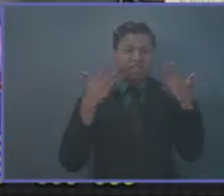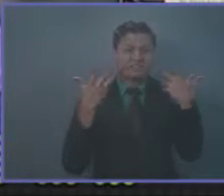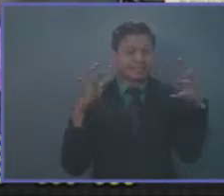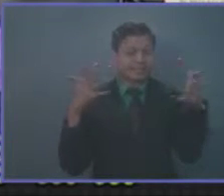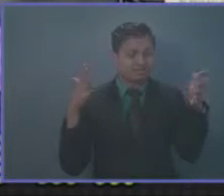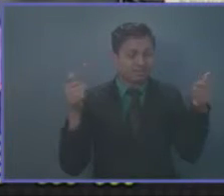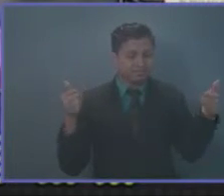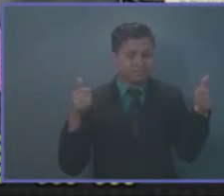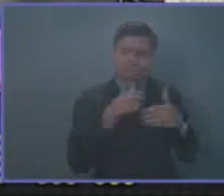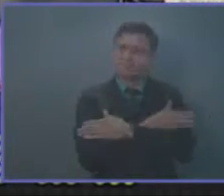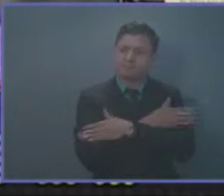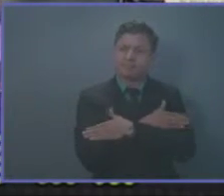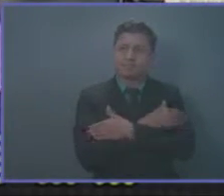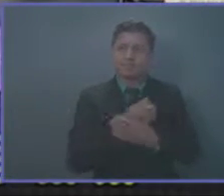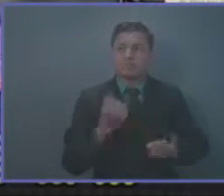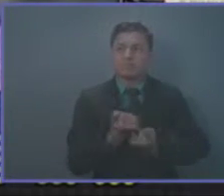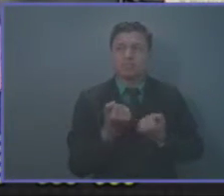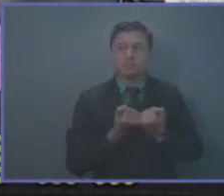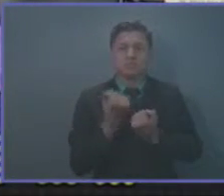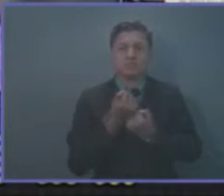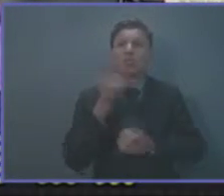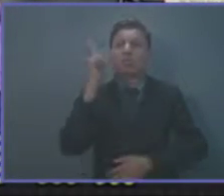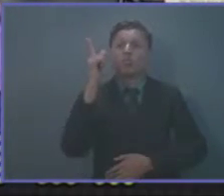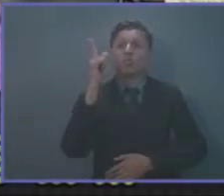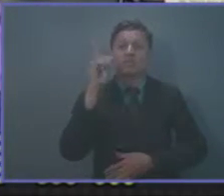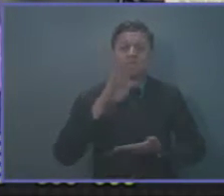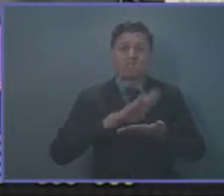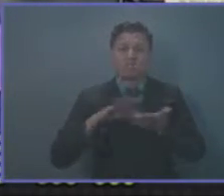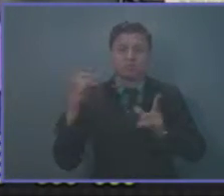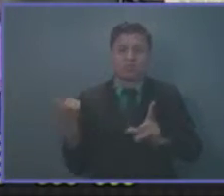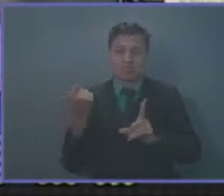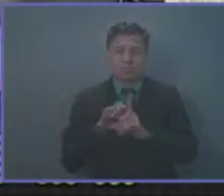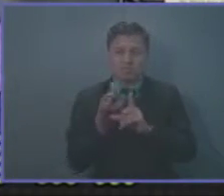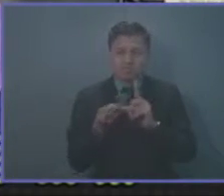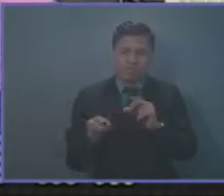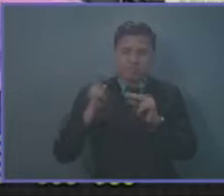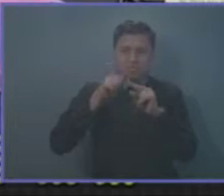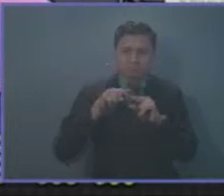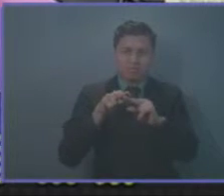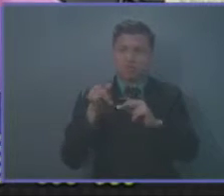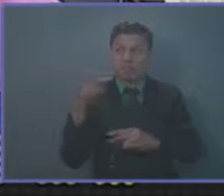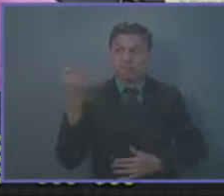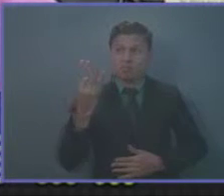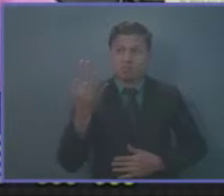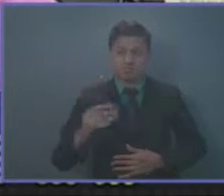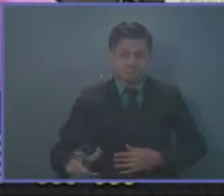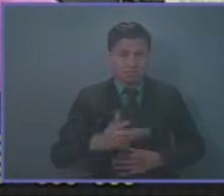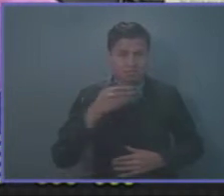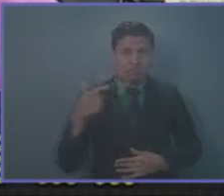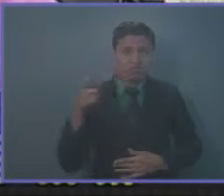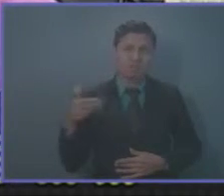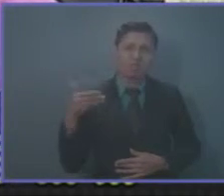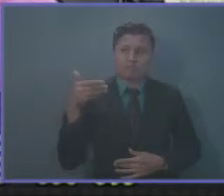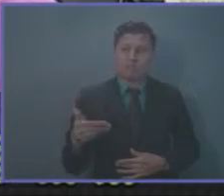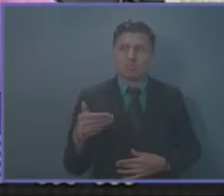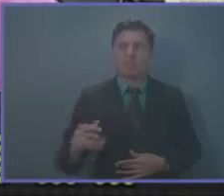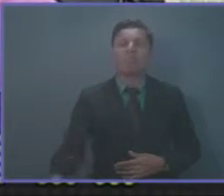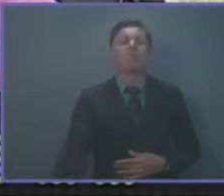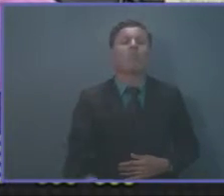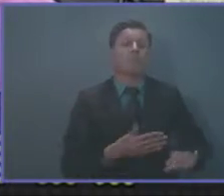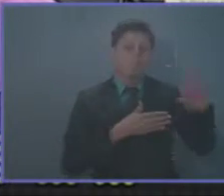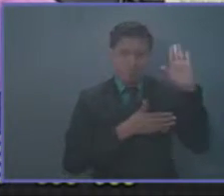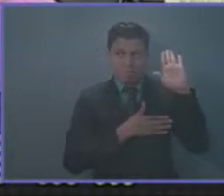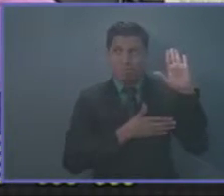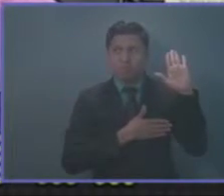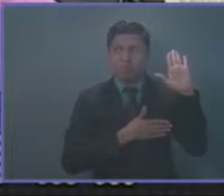este complemento al escalafón vaya a asegurar lo que ustedes necesitan para todo el año. Este es un compromiso que